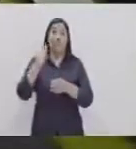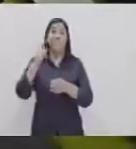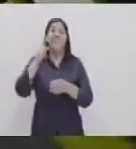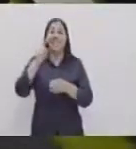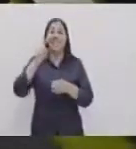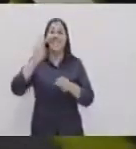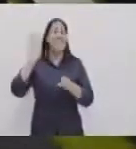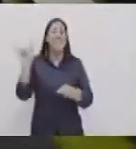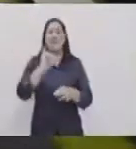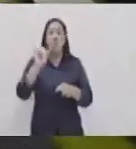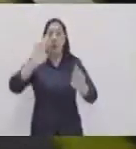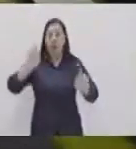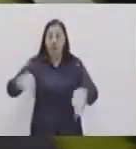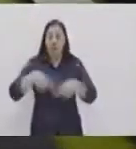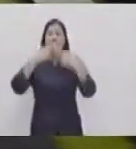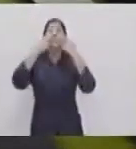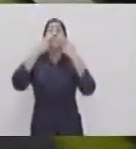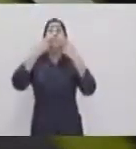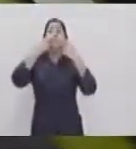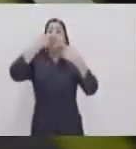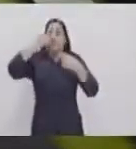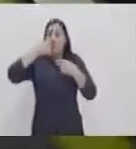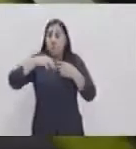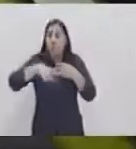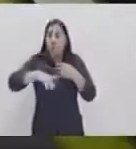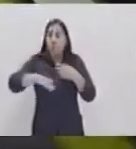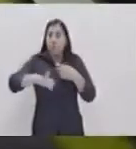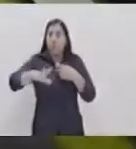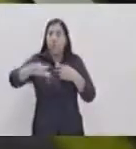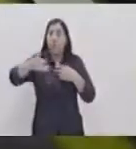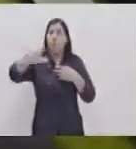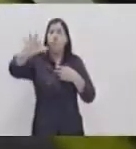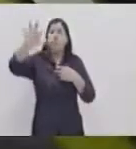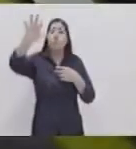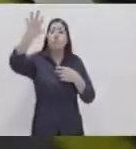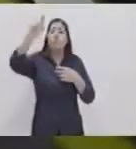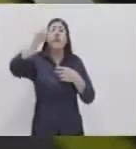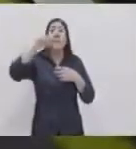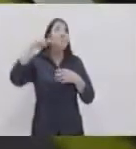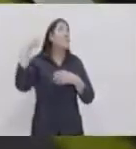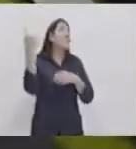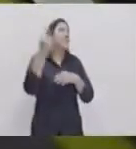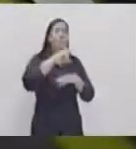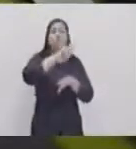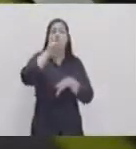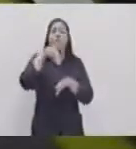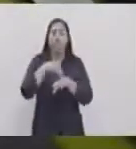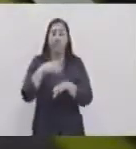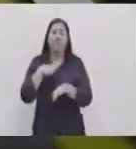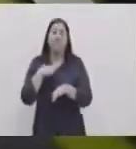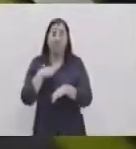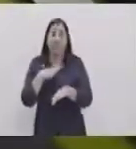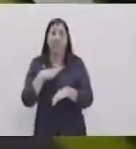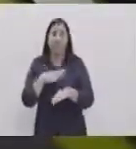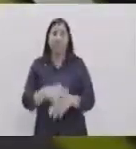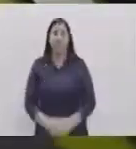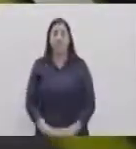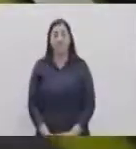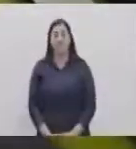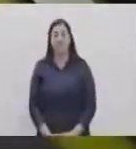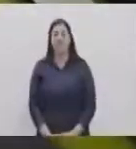oxígeno. Exactamente, y es el mismo que encontramos en el ambiente debido a la contaminación. Claro, en